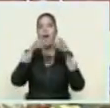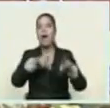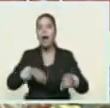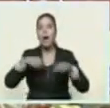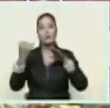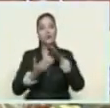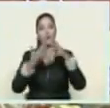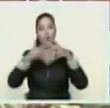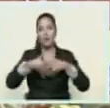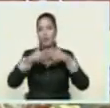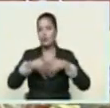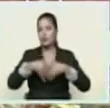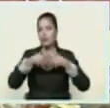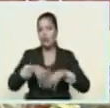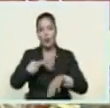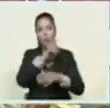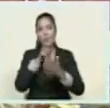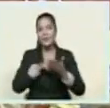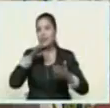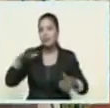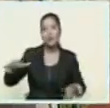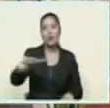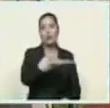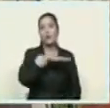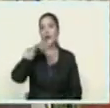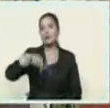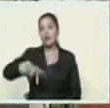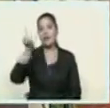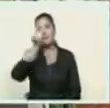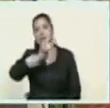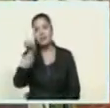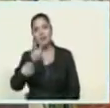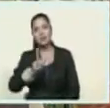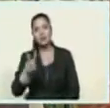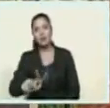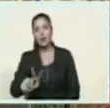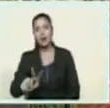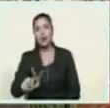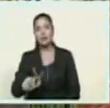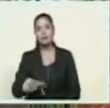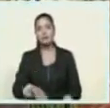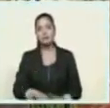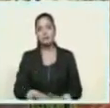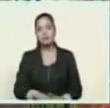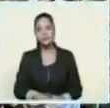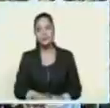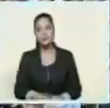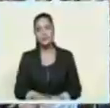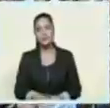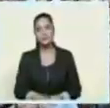agroindustrial e industrial de los llanos venezuela